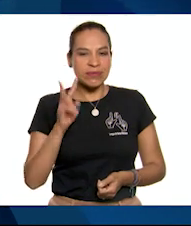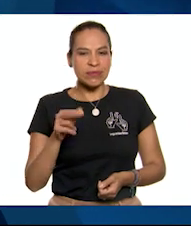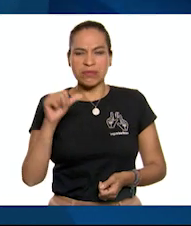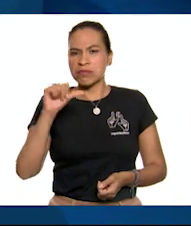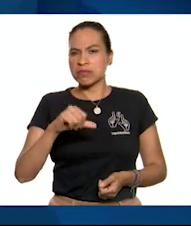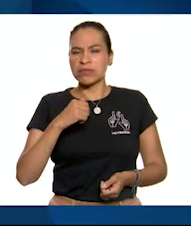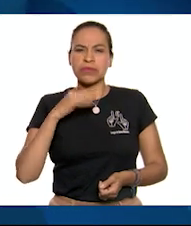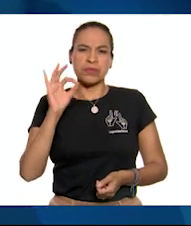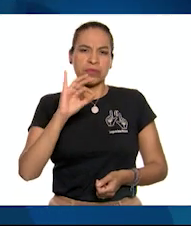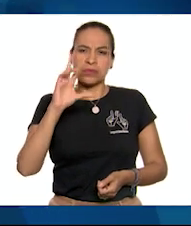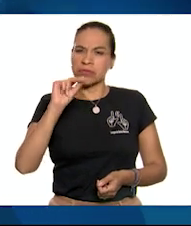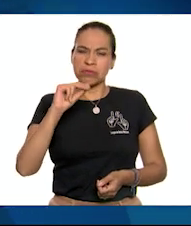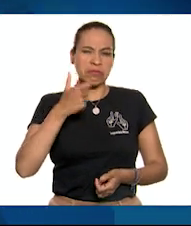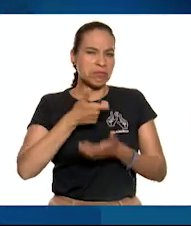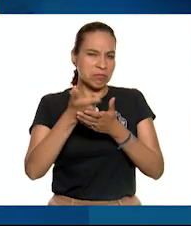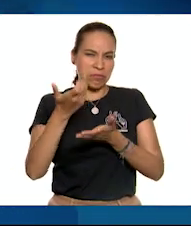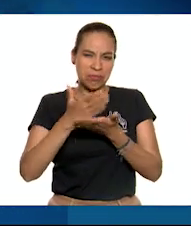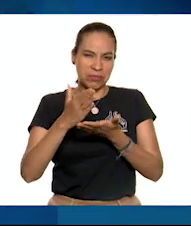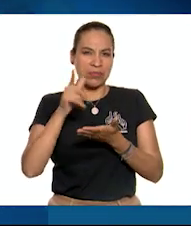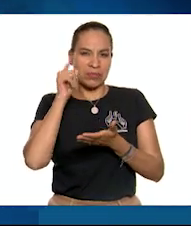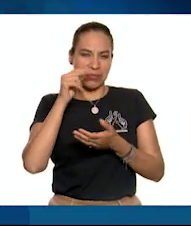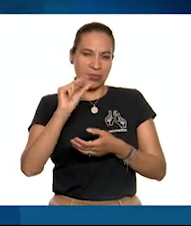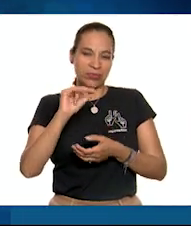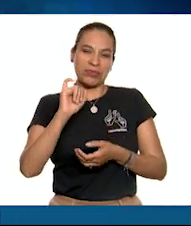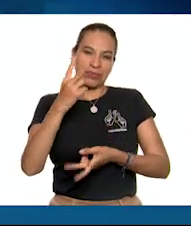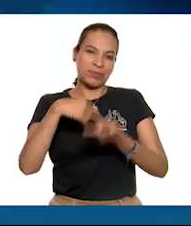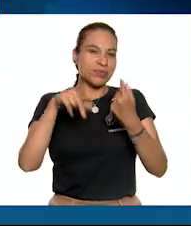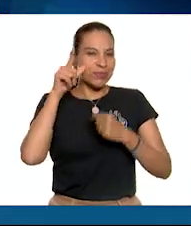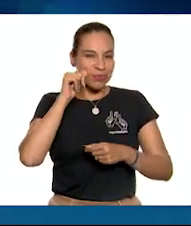Hoy no fío, mañana, ¿sí? ¡Ah, pues entonces vengo mañana!